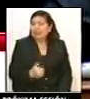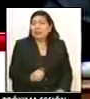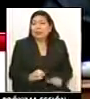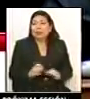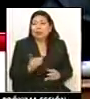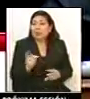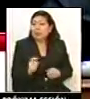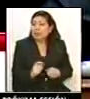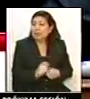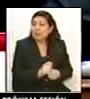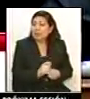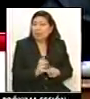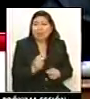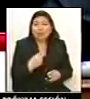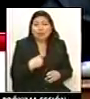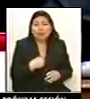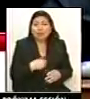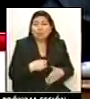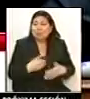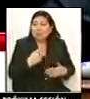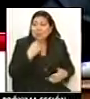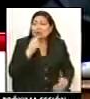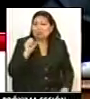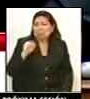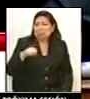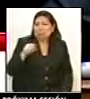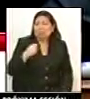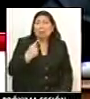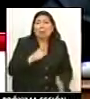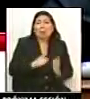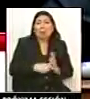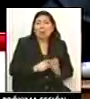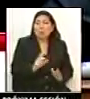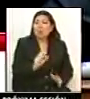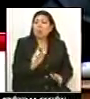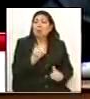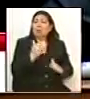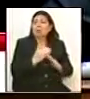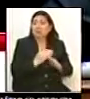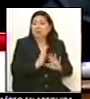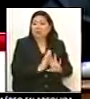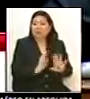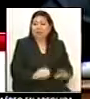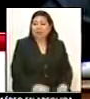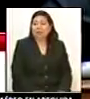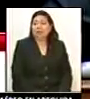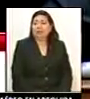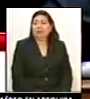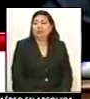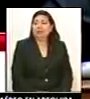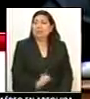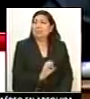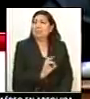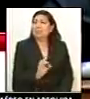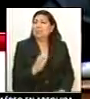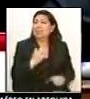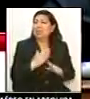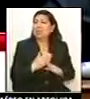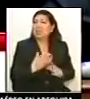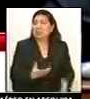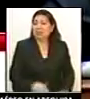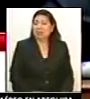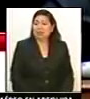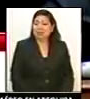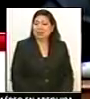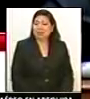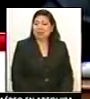su tarea, nosotros tenemos que decir sí, para que luego nos digan obstruccionistas. De todas maneras, sí, sí o si no, obstruccionistas. Ustedes no